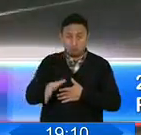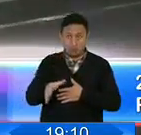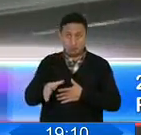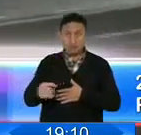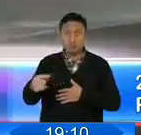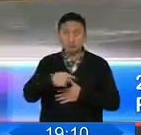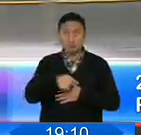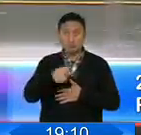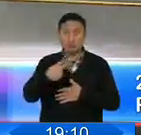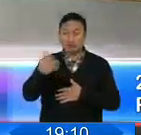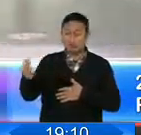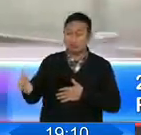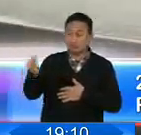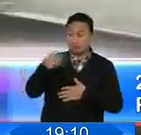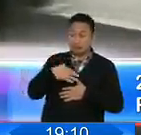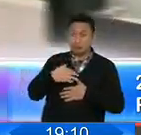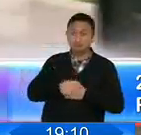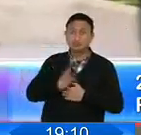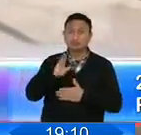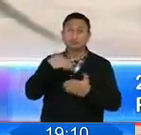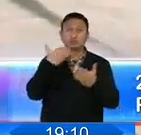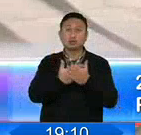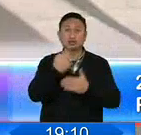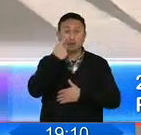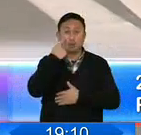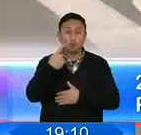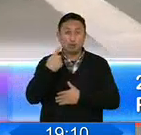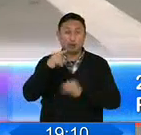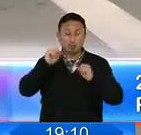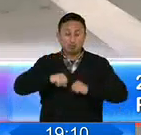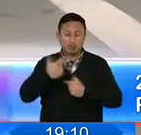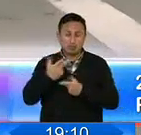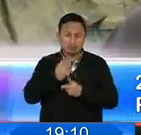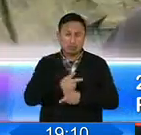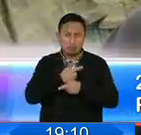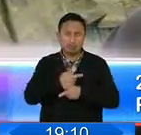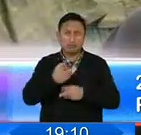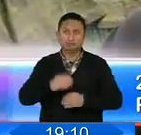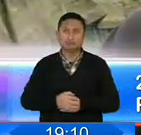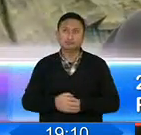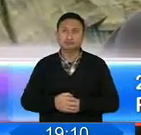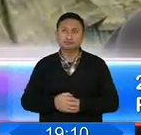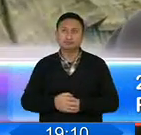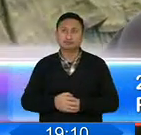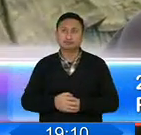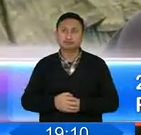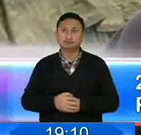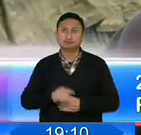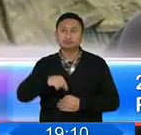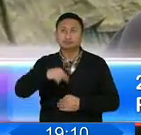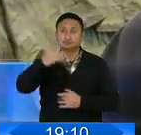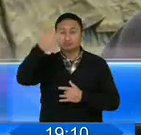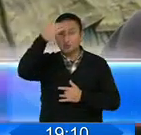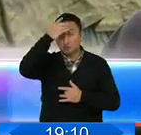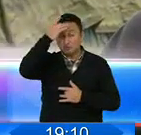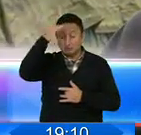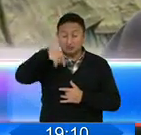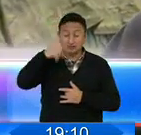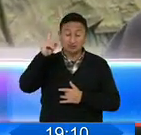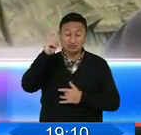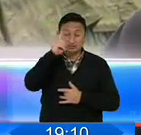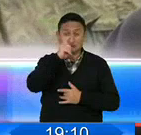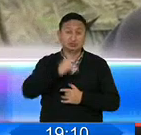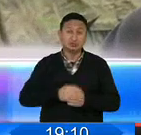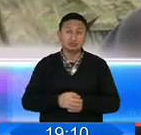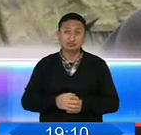sea uno más. Acudió a realizarse una prueba para tomar medidas. Esta enfermedad es difícil y todo eso,